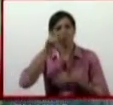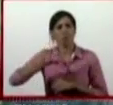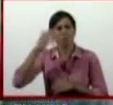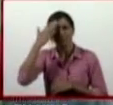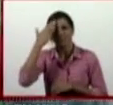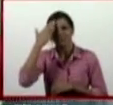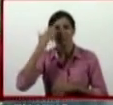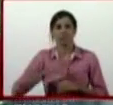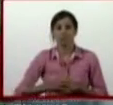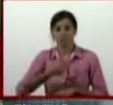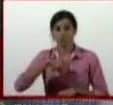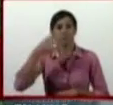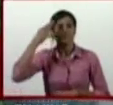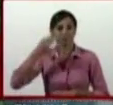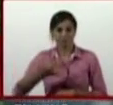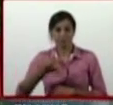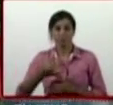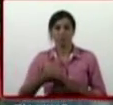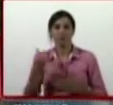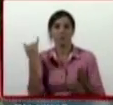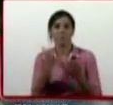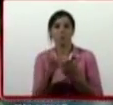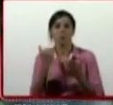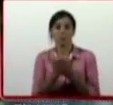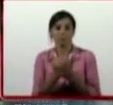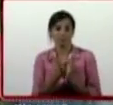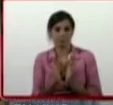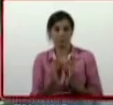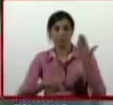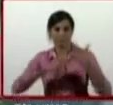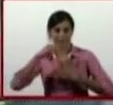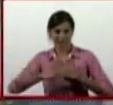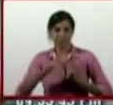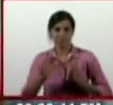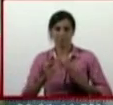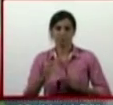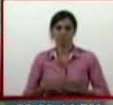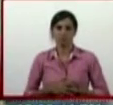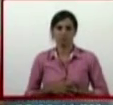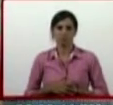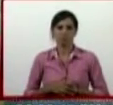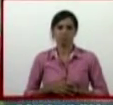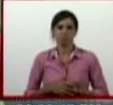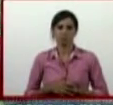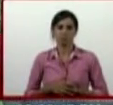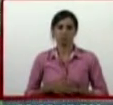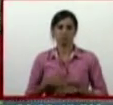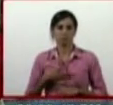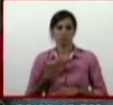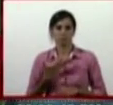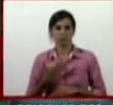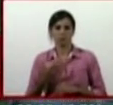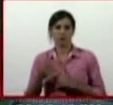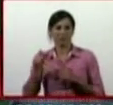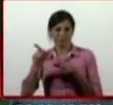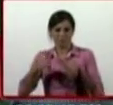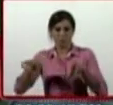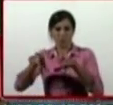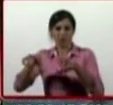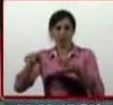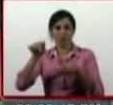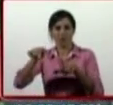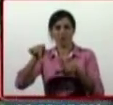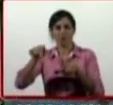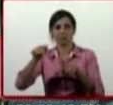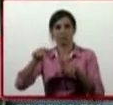Nosotros creemos que con esta prueba piloto que pudiéramos estar terminando nosotros el sector 1 de Cartanal